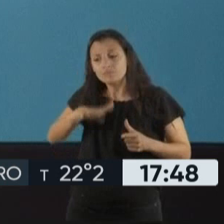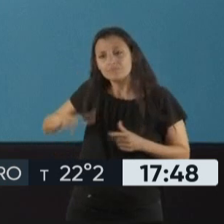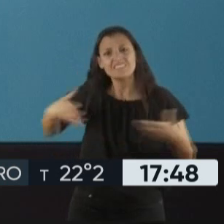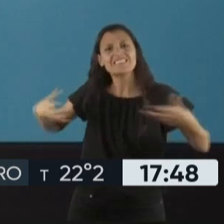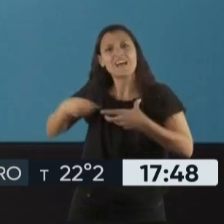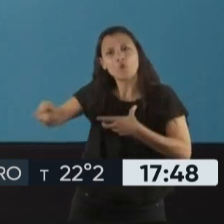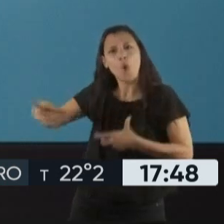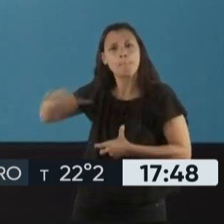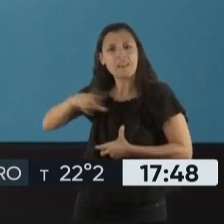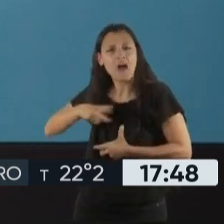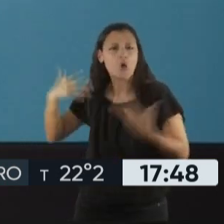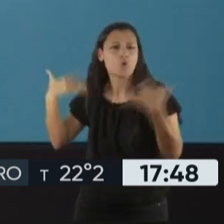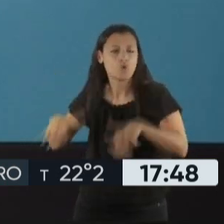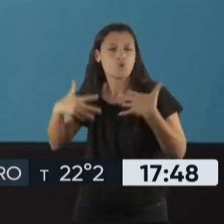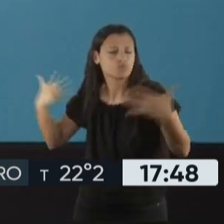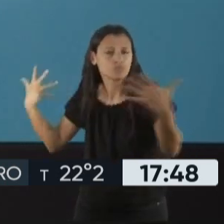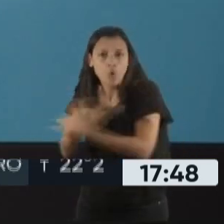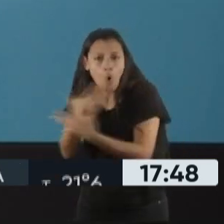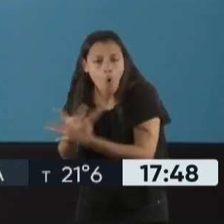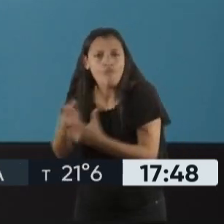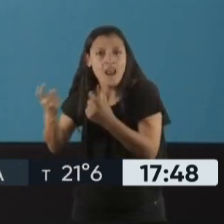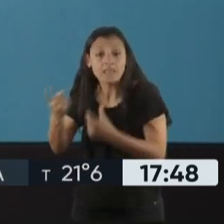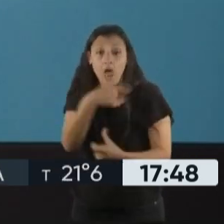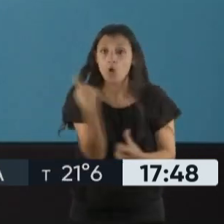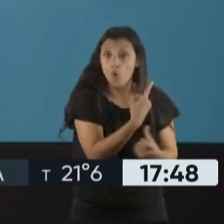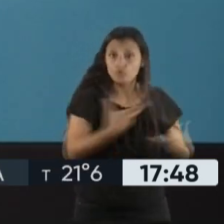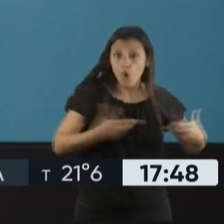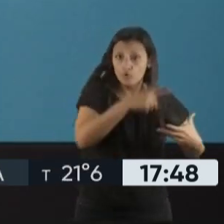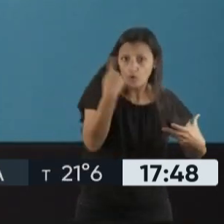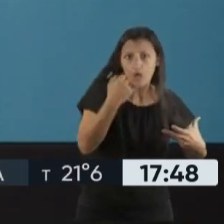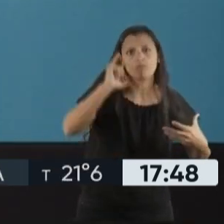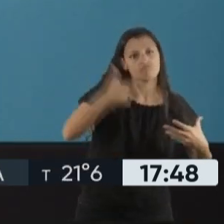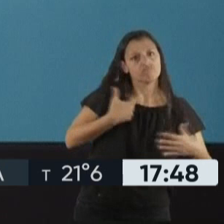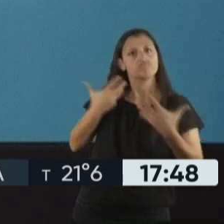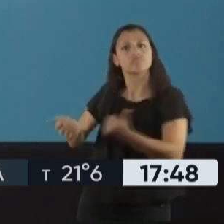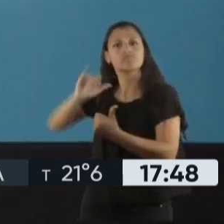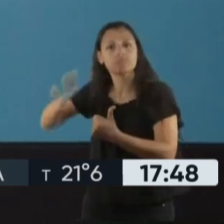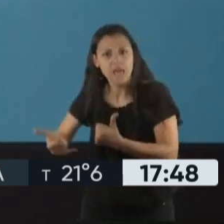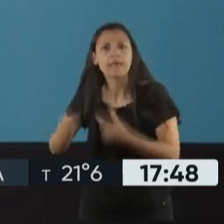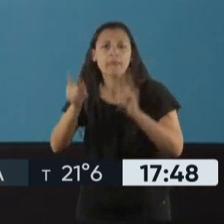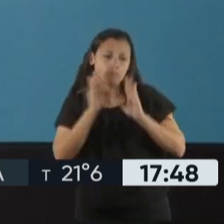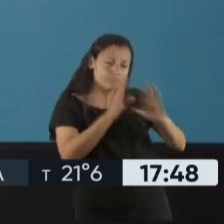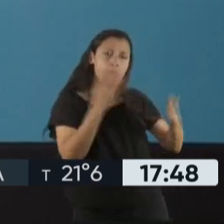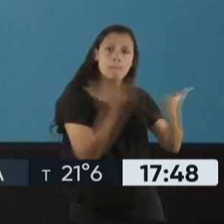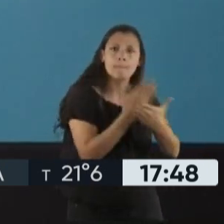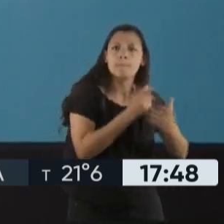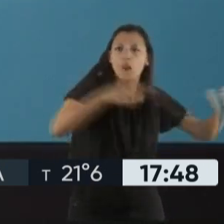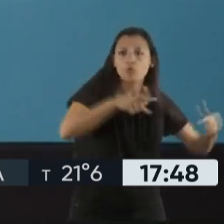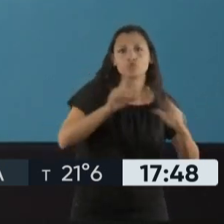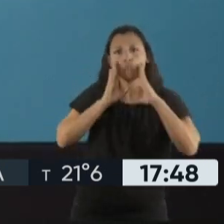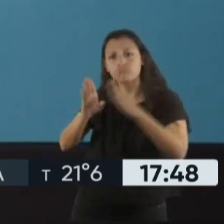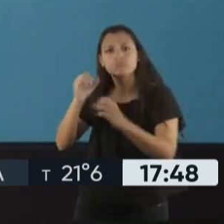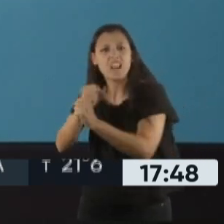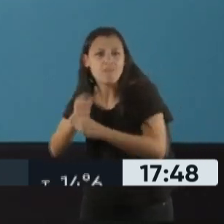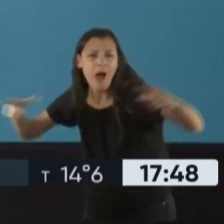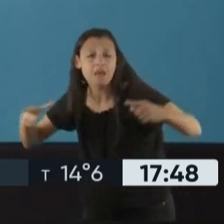privado sufrió y necesitó del Estado, el Estado estuvo presente. Se protegió a la producción, se protegió al trabajo y la